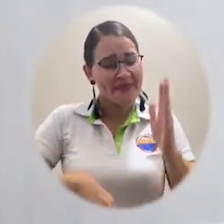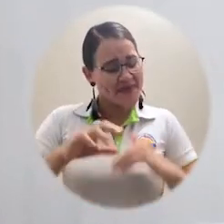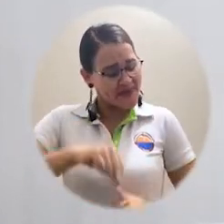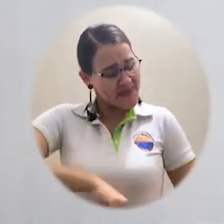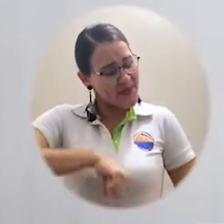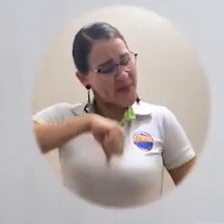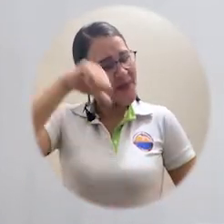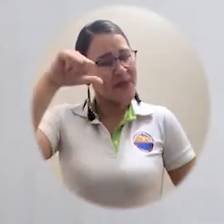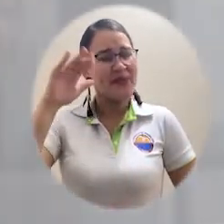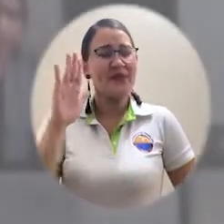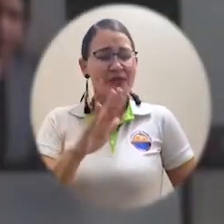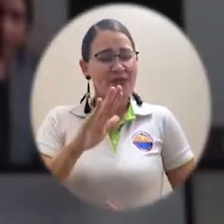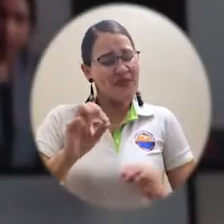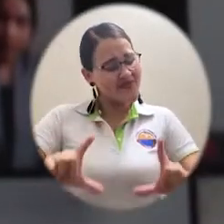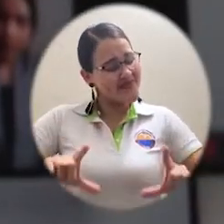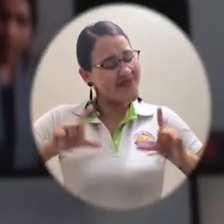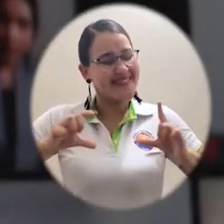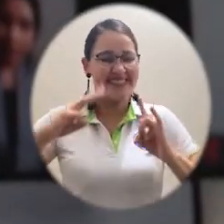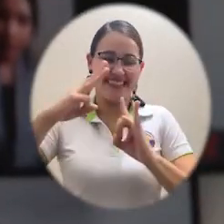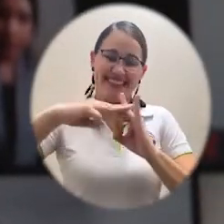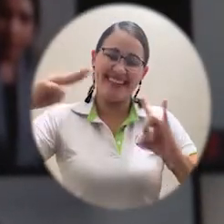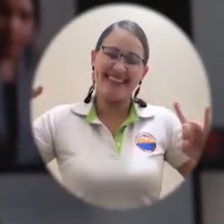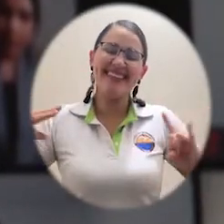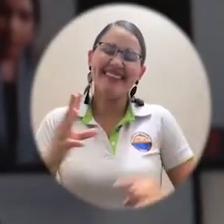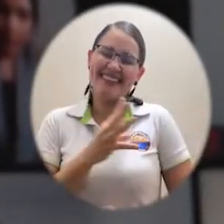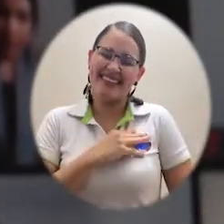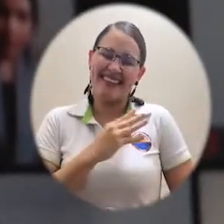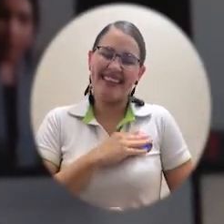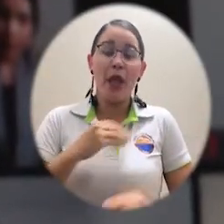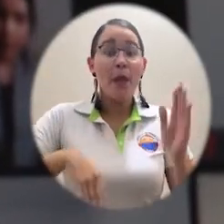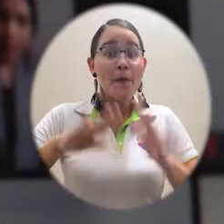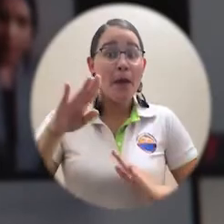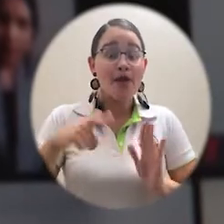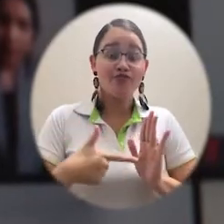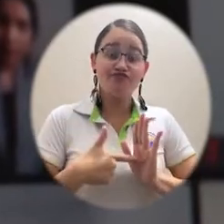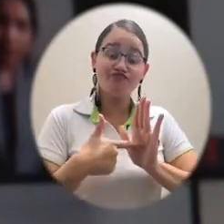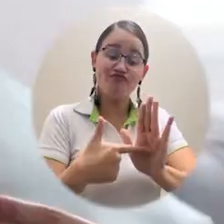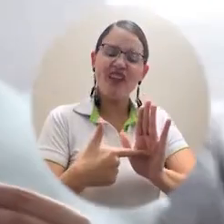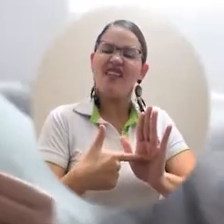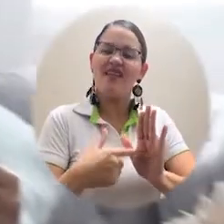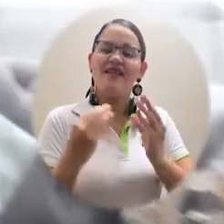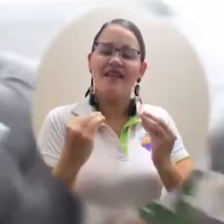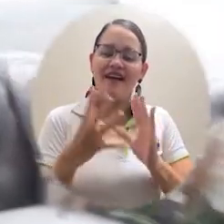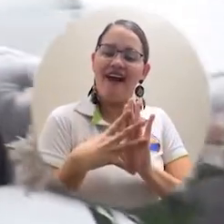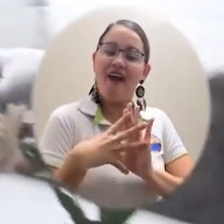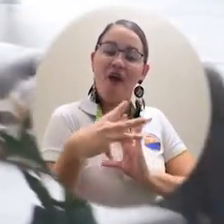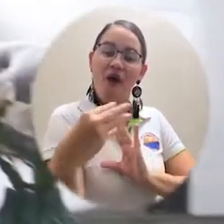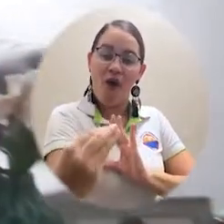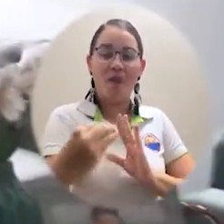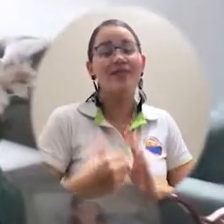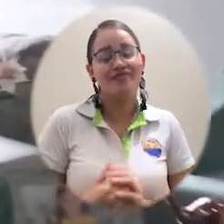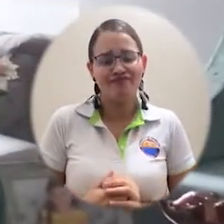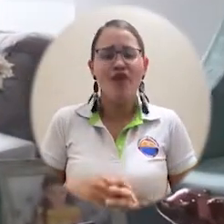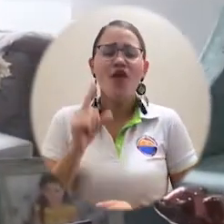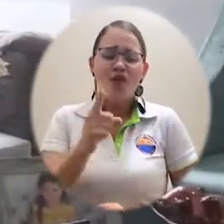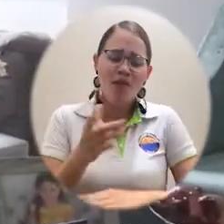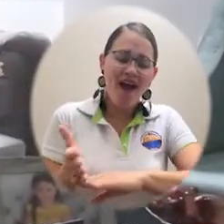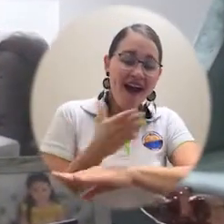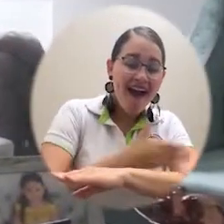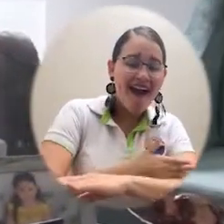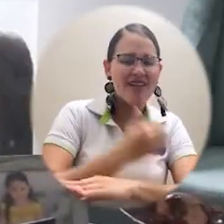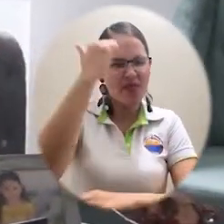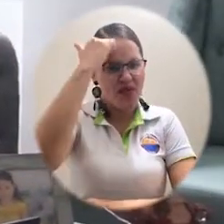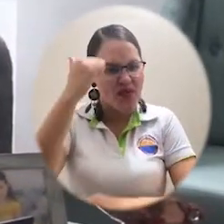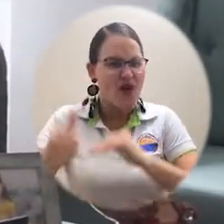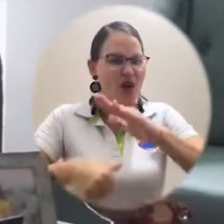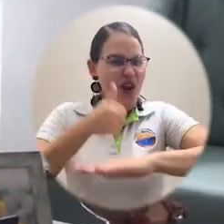ser orgullosamente egresados de la universidad, dando total ejemplo como nos ha enseñado cada uno de los profesores